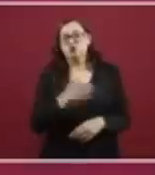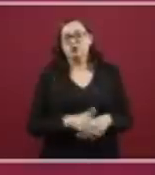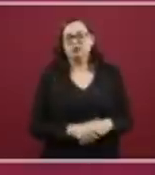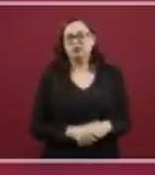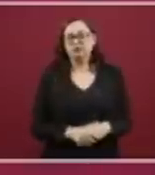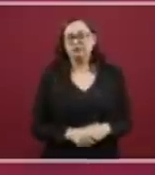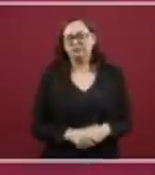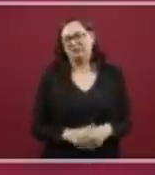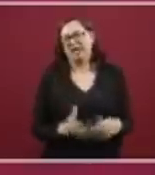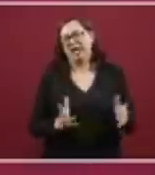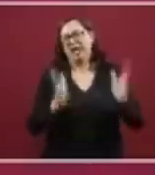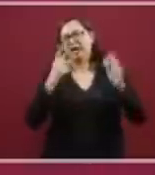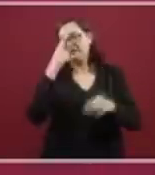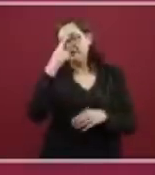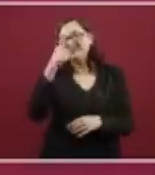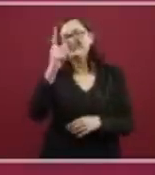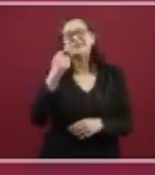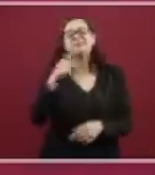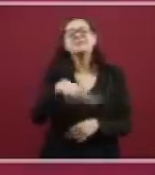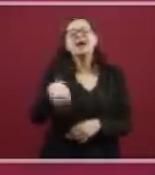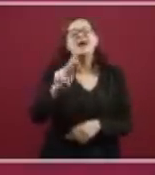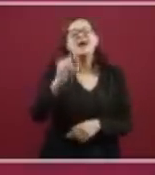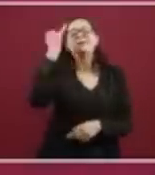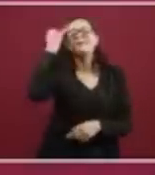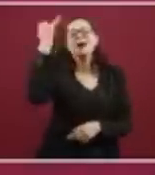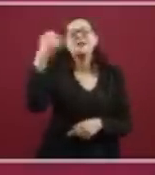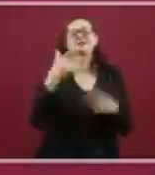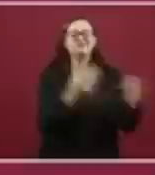Imagínense lo que iban a entregar,